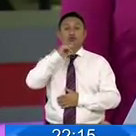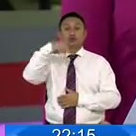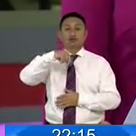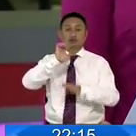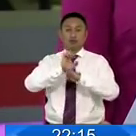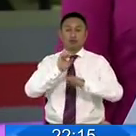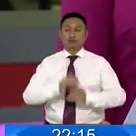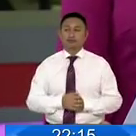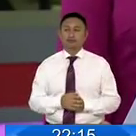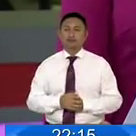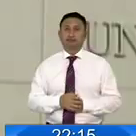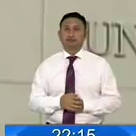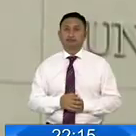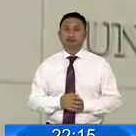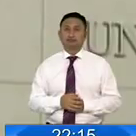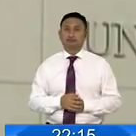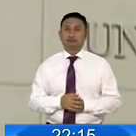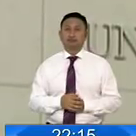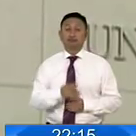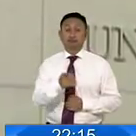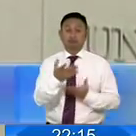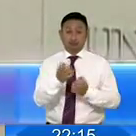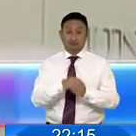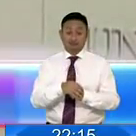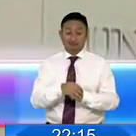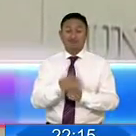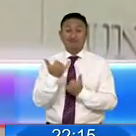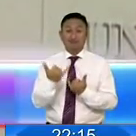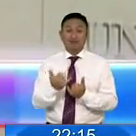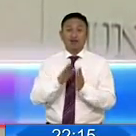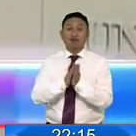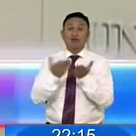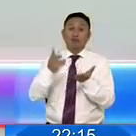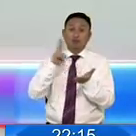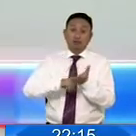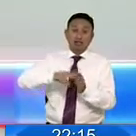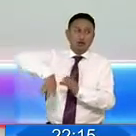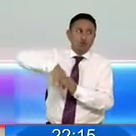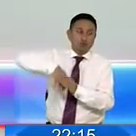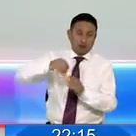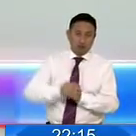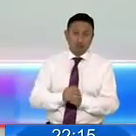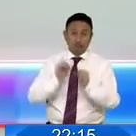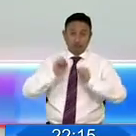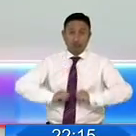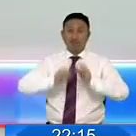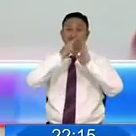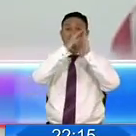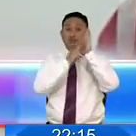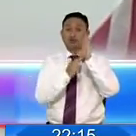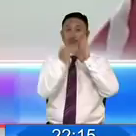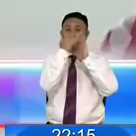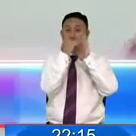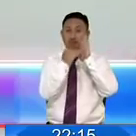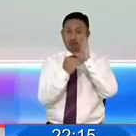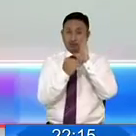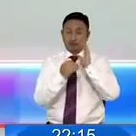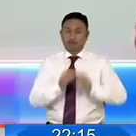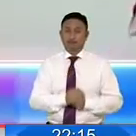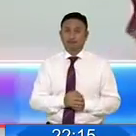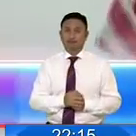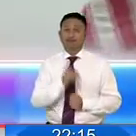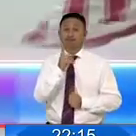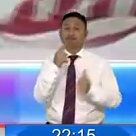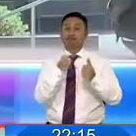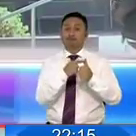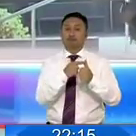Ecuador. Si usted quiere aplicar a la Lotería de Visas de estadounidenses, son varios los requisitos que deberá cumplir. El